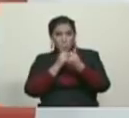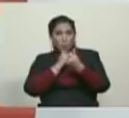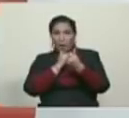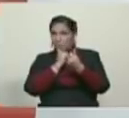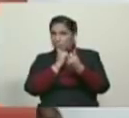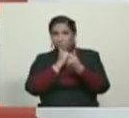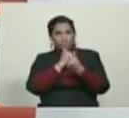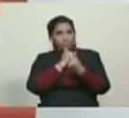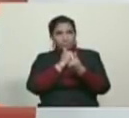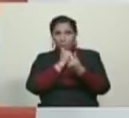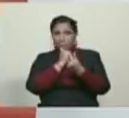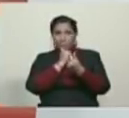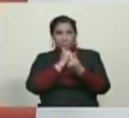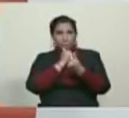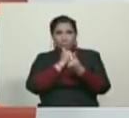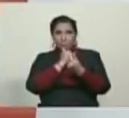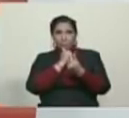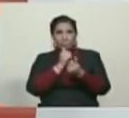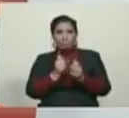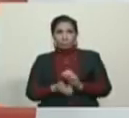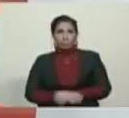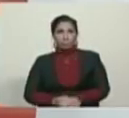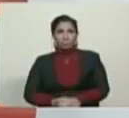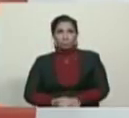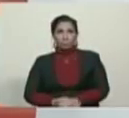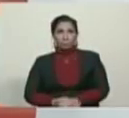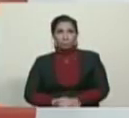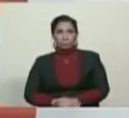Muy cobarde.